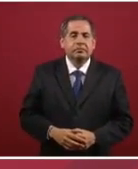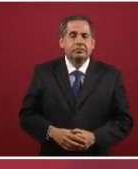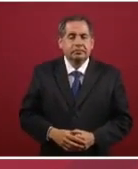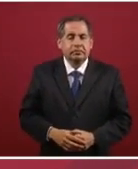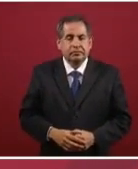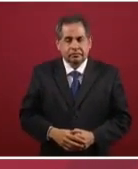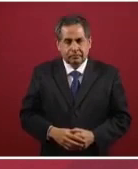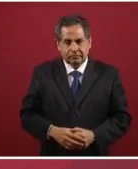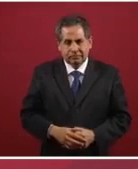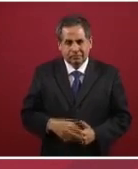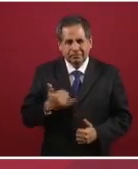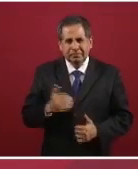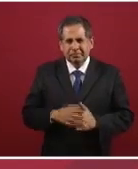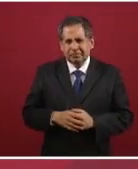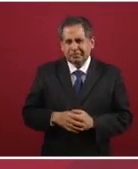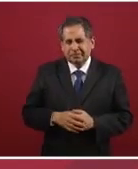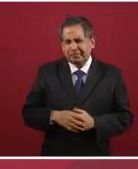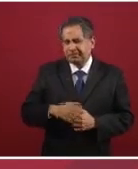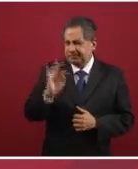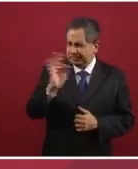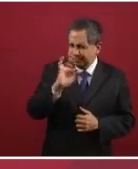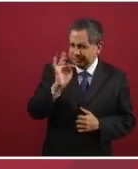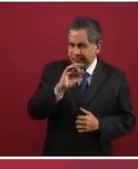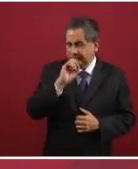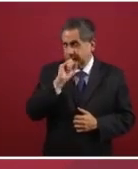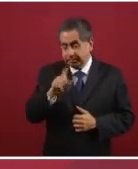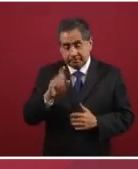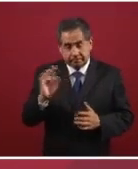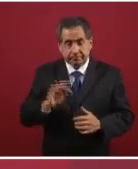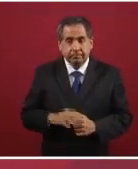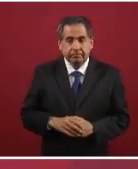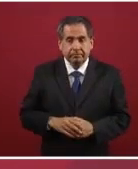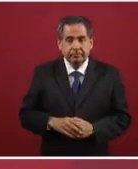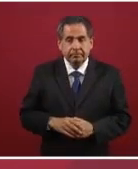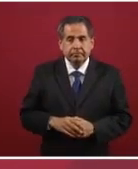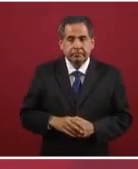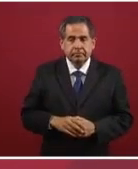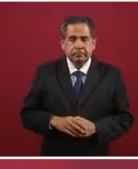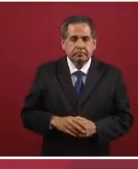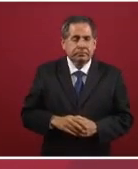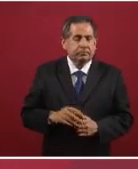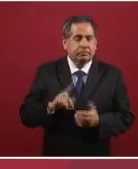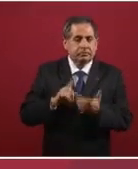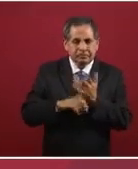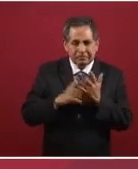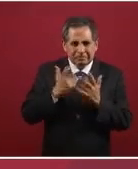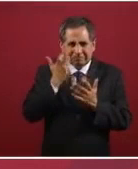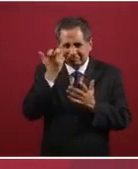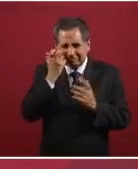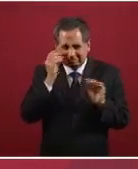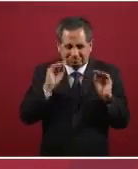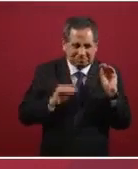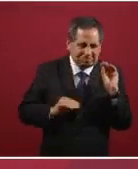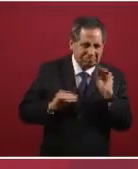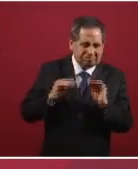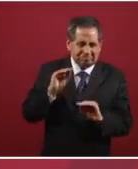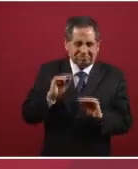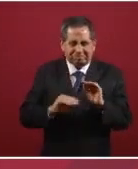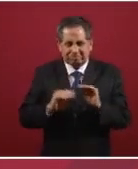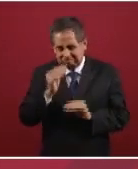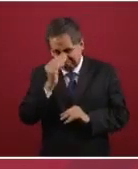Y puede ser también que con argucias y maniobras